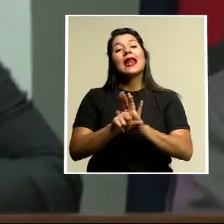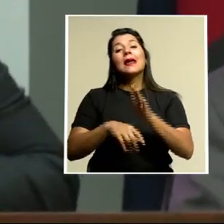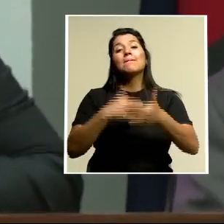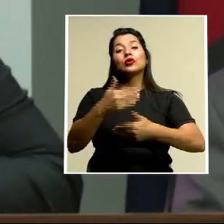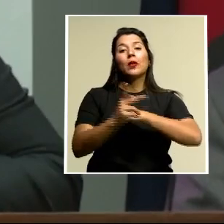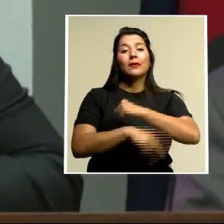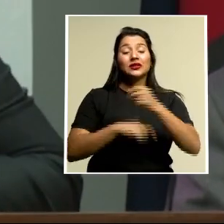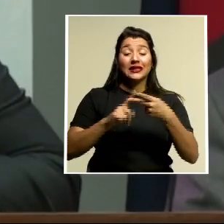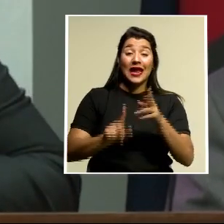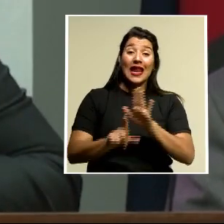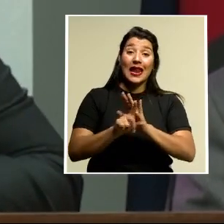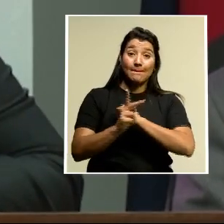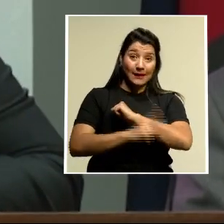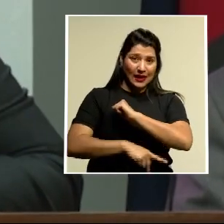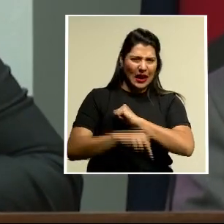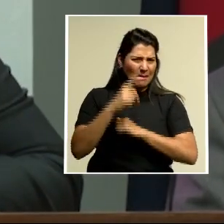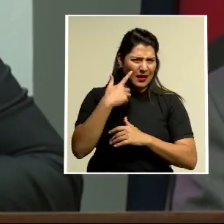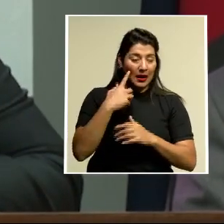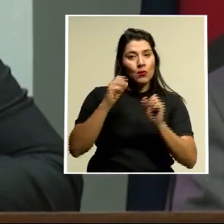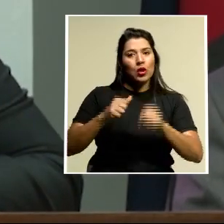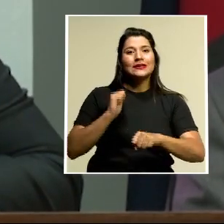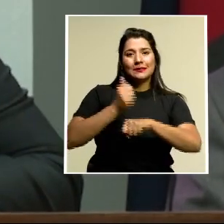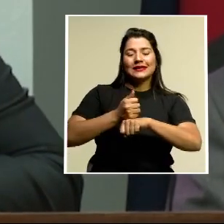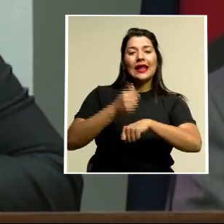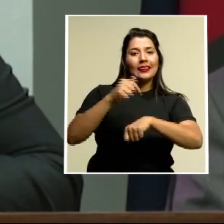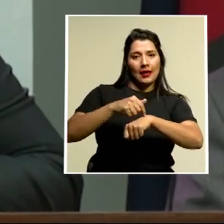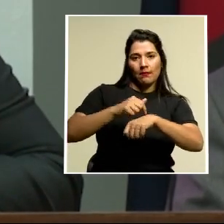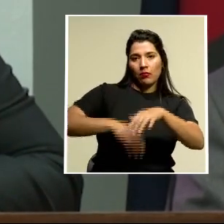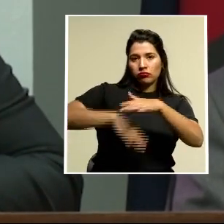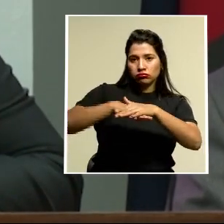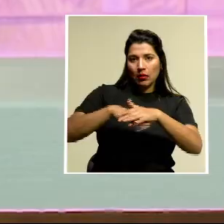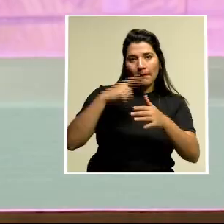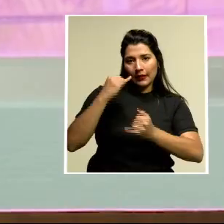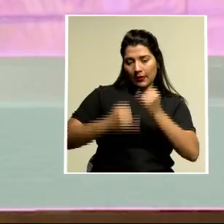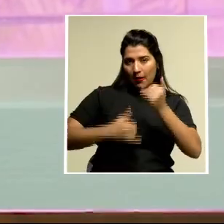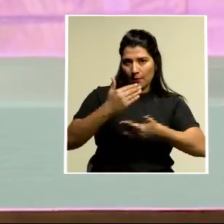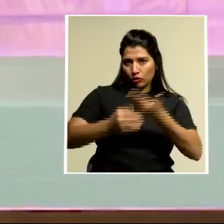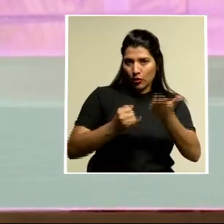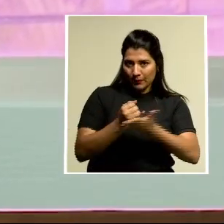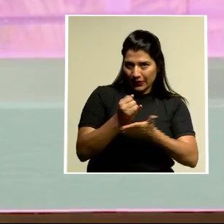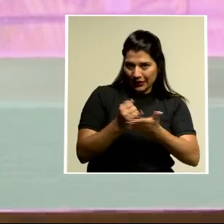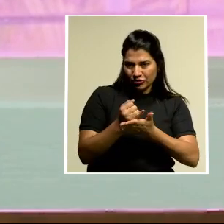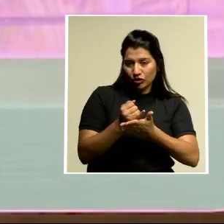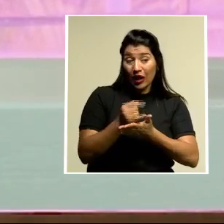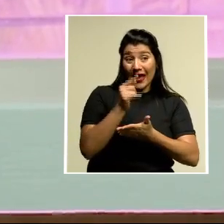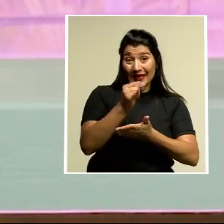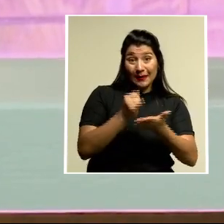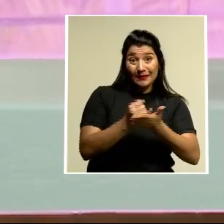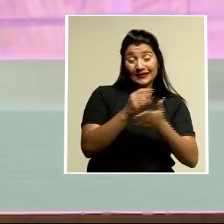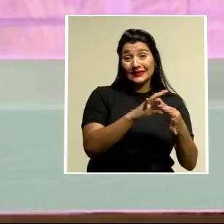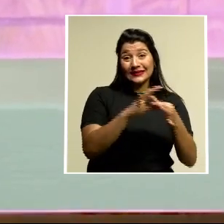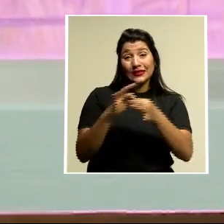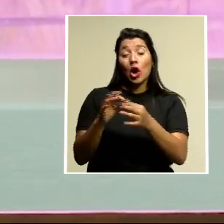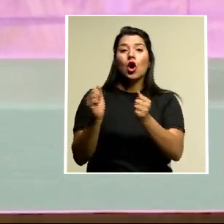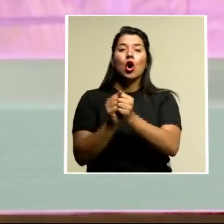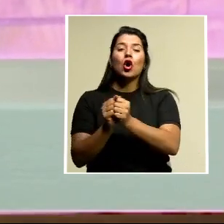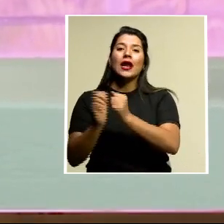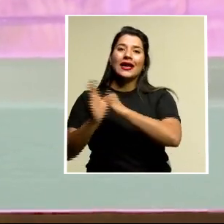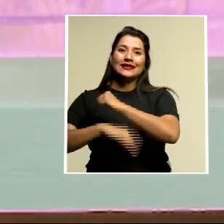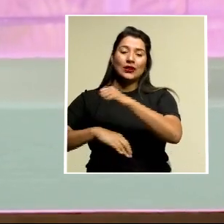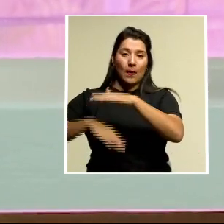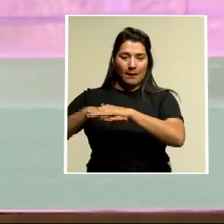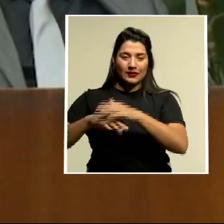absolutorio. Las dos últimas son las apelaciones y las ejecuciones de sentencia. En la etapa preparatoria es donde algunos abogados consideran que